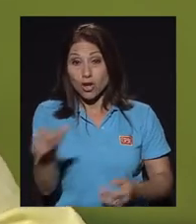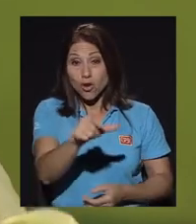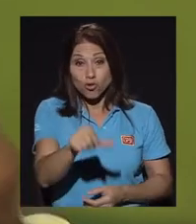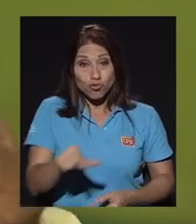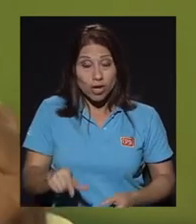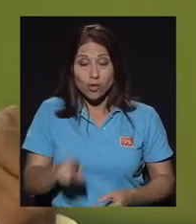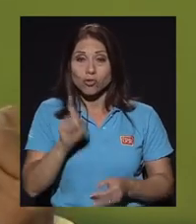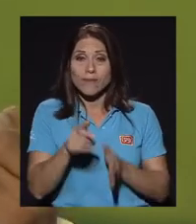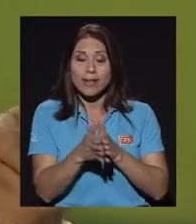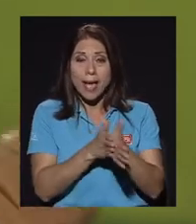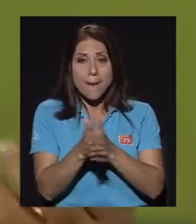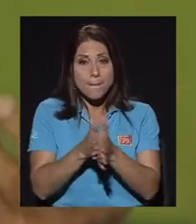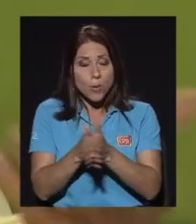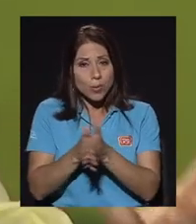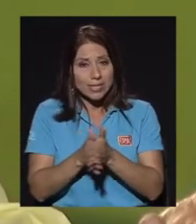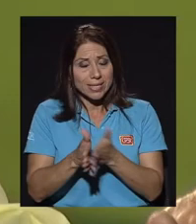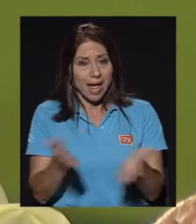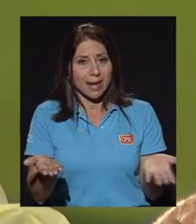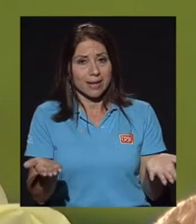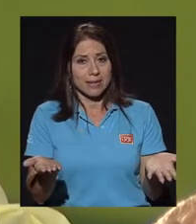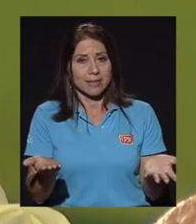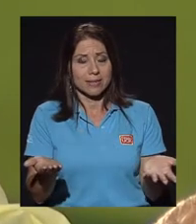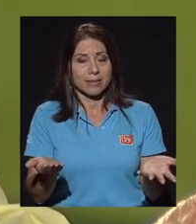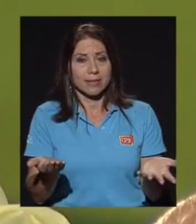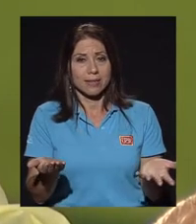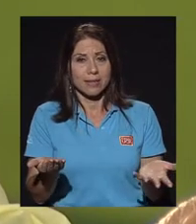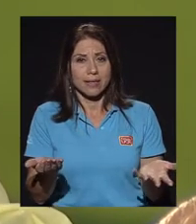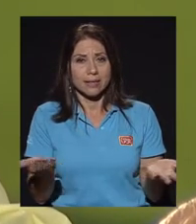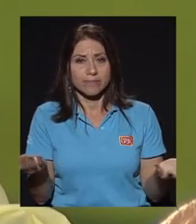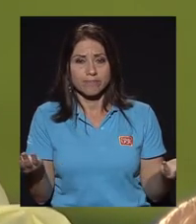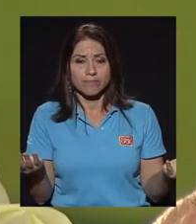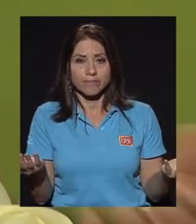Los ríos los debemos de aprovechar